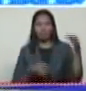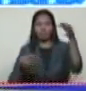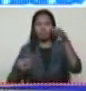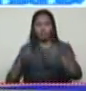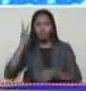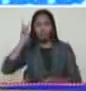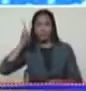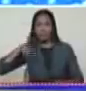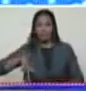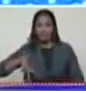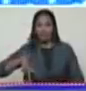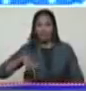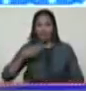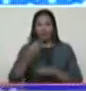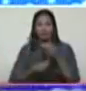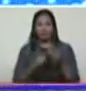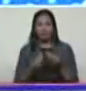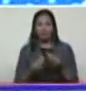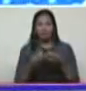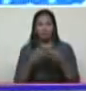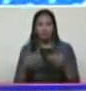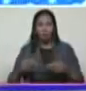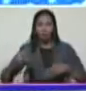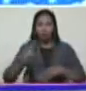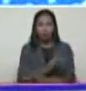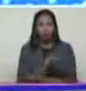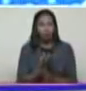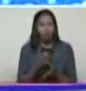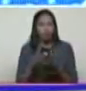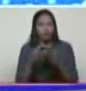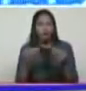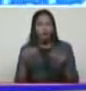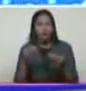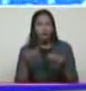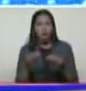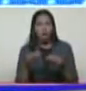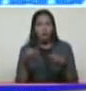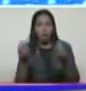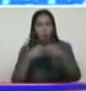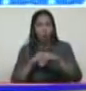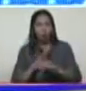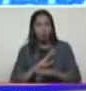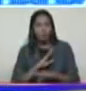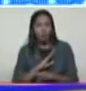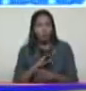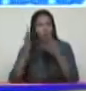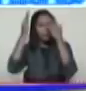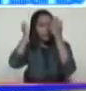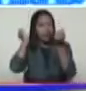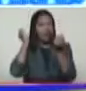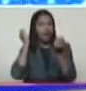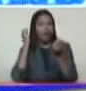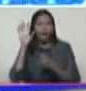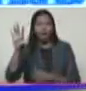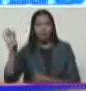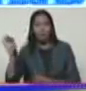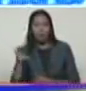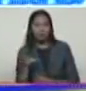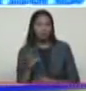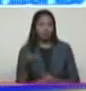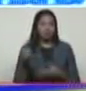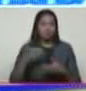sagrado y valga la expresión inviolable de las embajadas de los países